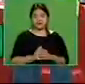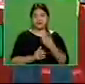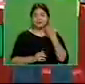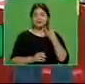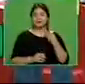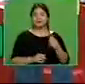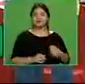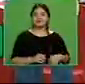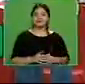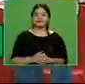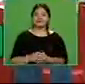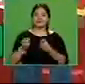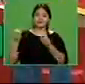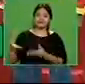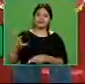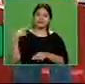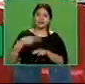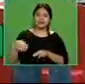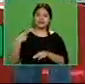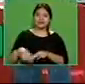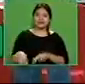Aquí tienes tu canaima.